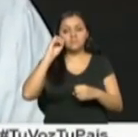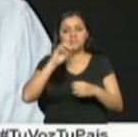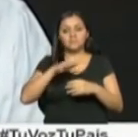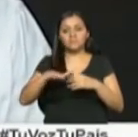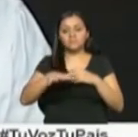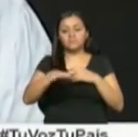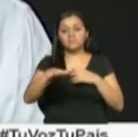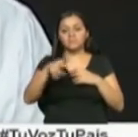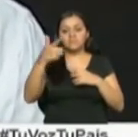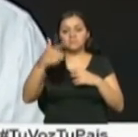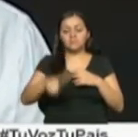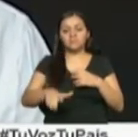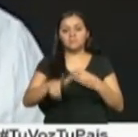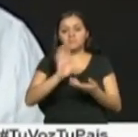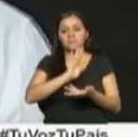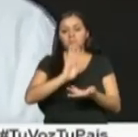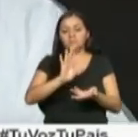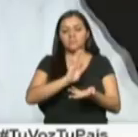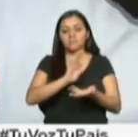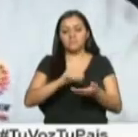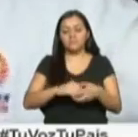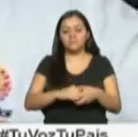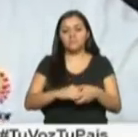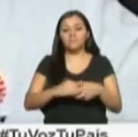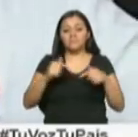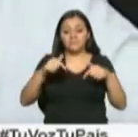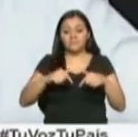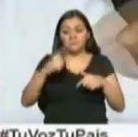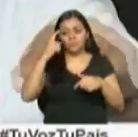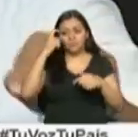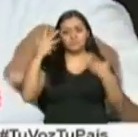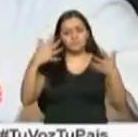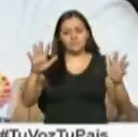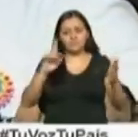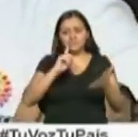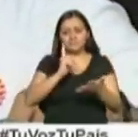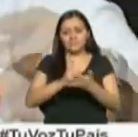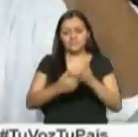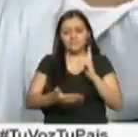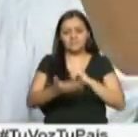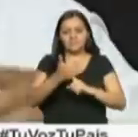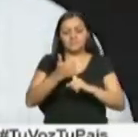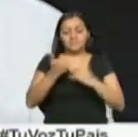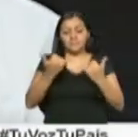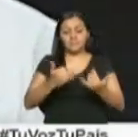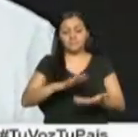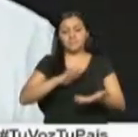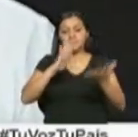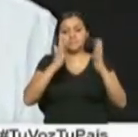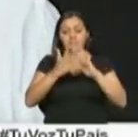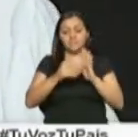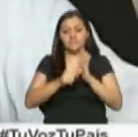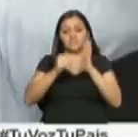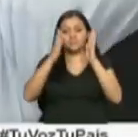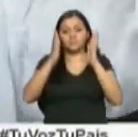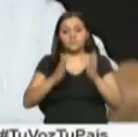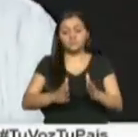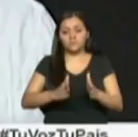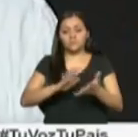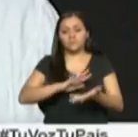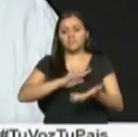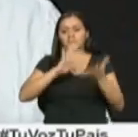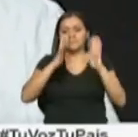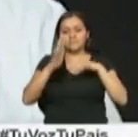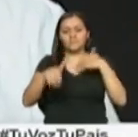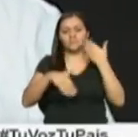Ríos, Loja, Zamora, Chinchipe. Parece un sueño, pero es realidad, porque la revolución ciudadana es la